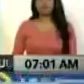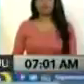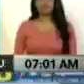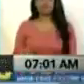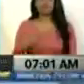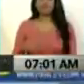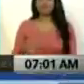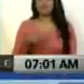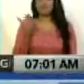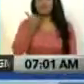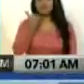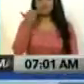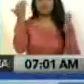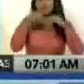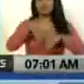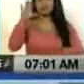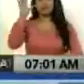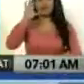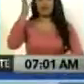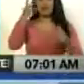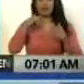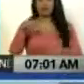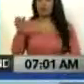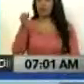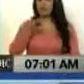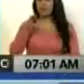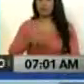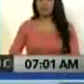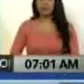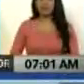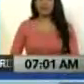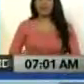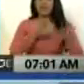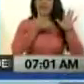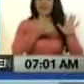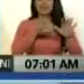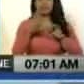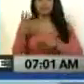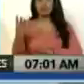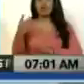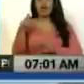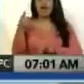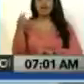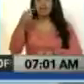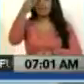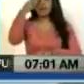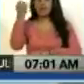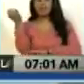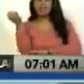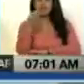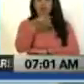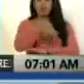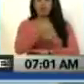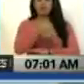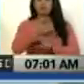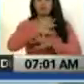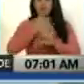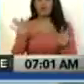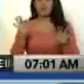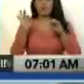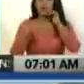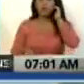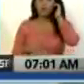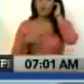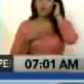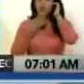Se derrumba el Caracas. ¿Cómo es eso, Barry? Cuéntame. 10 carreras por 9 fue el triunfo de la nave turca en Valencia, y de esta manera cortó una